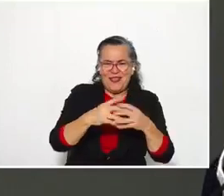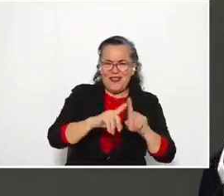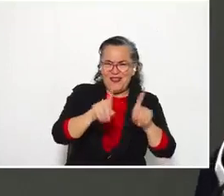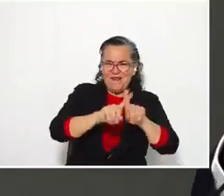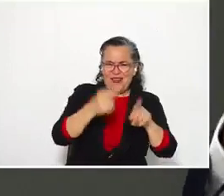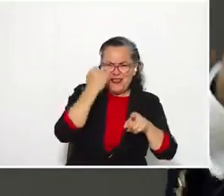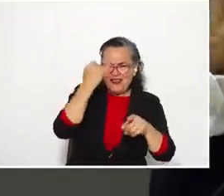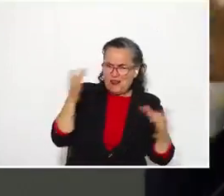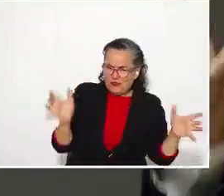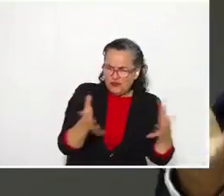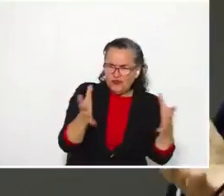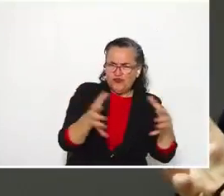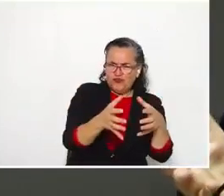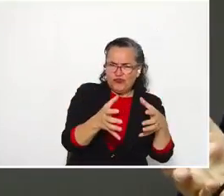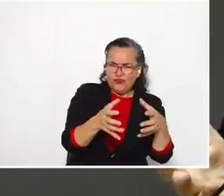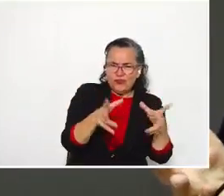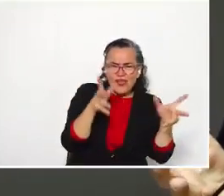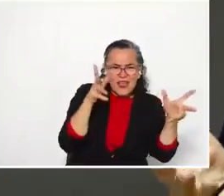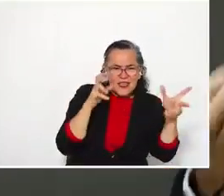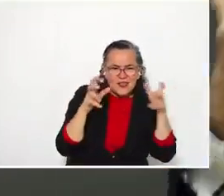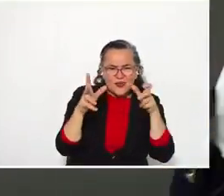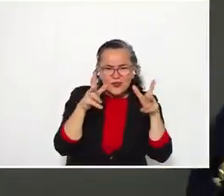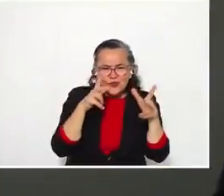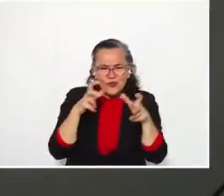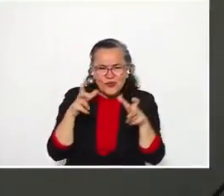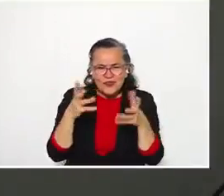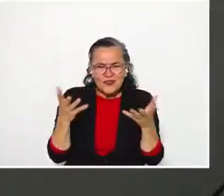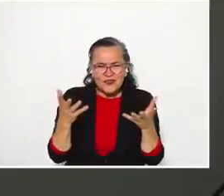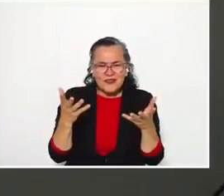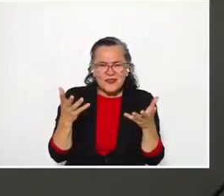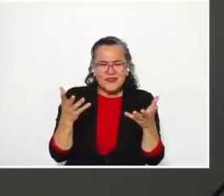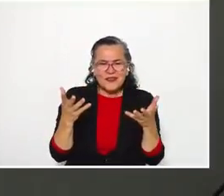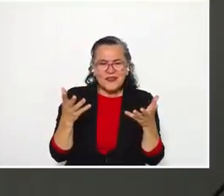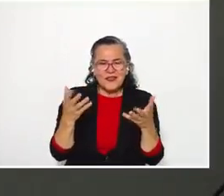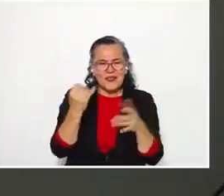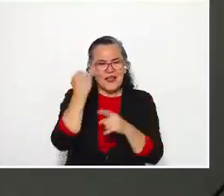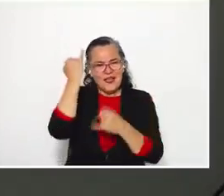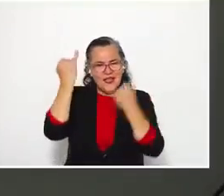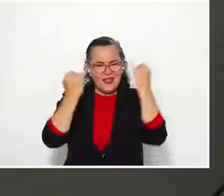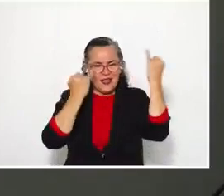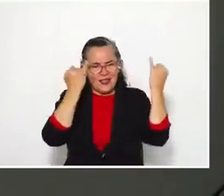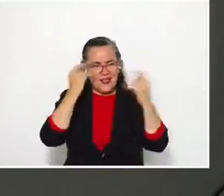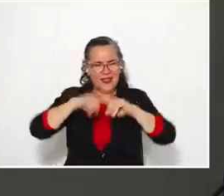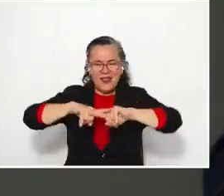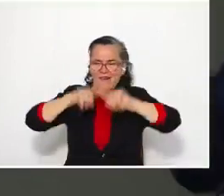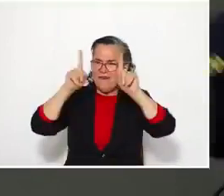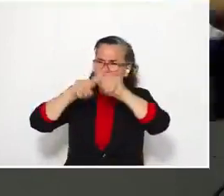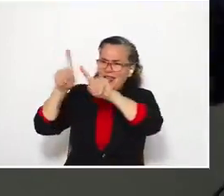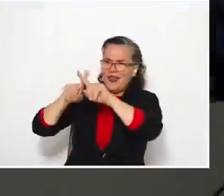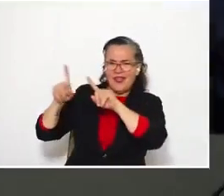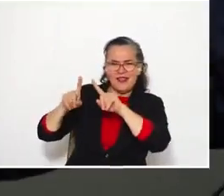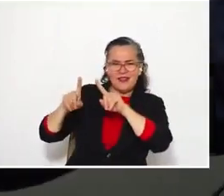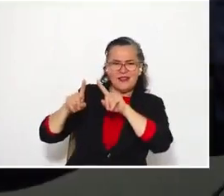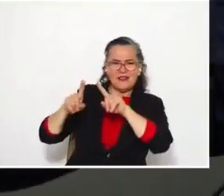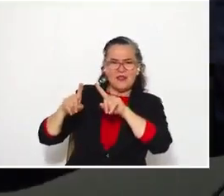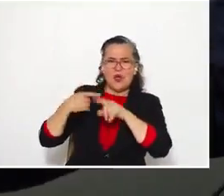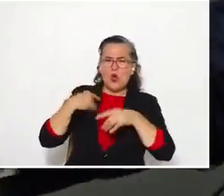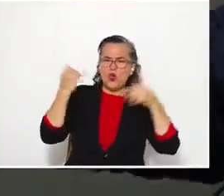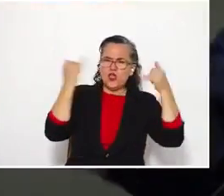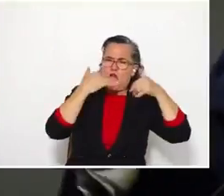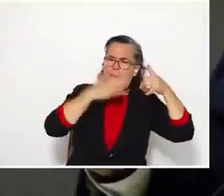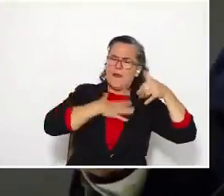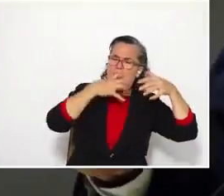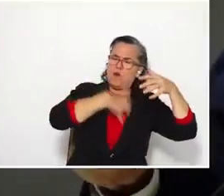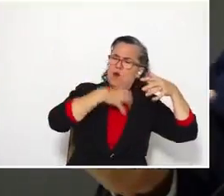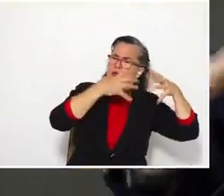nos detenemos a escuchar las otras ideas, que nos escuchen a nosotros y no simplemente rechazar y,